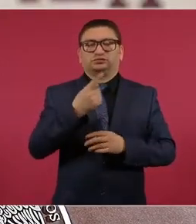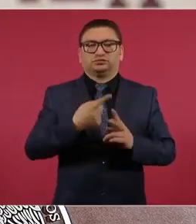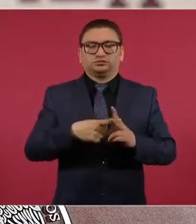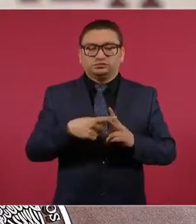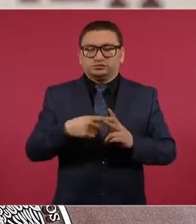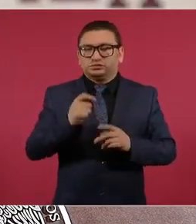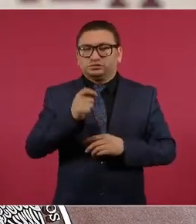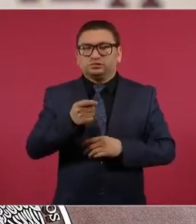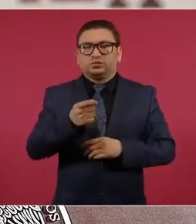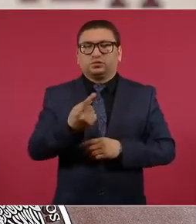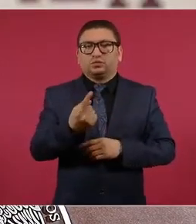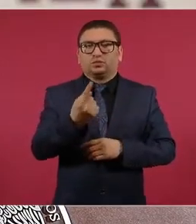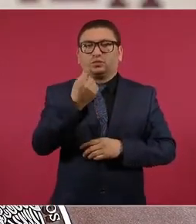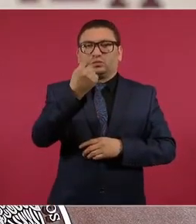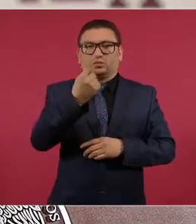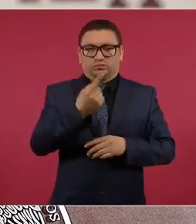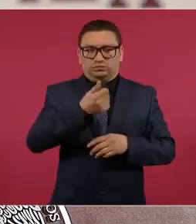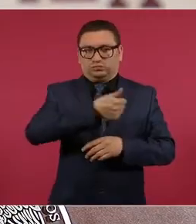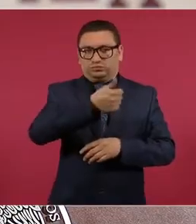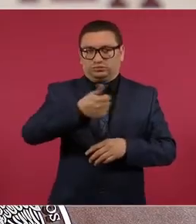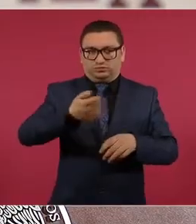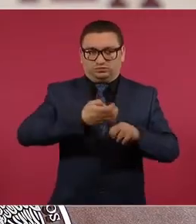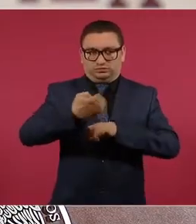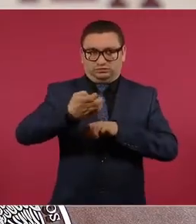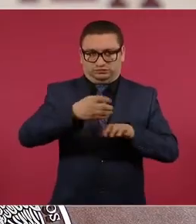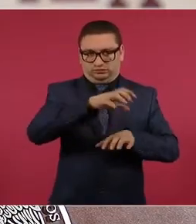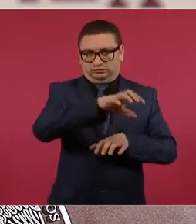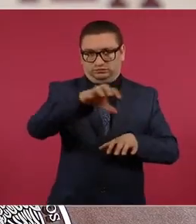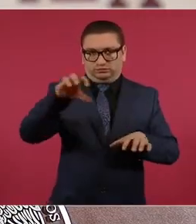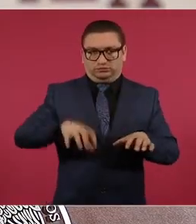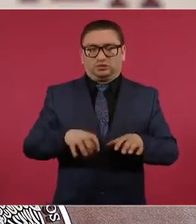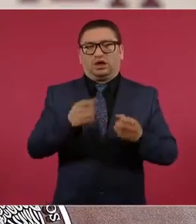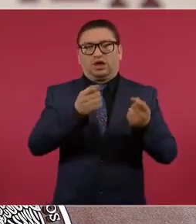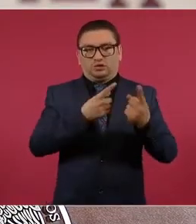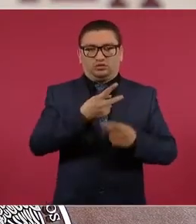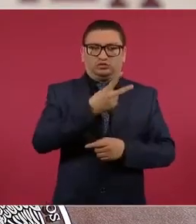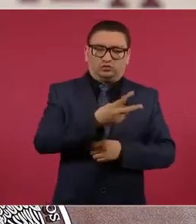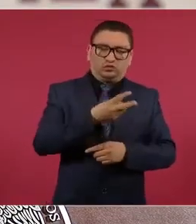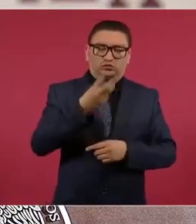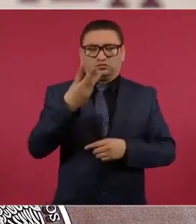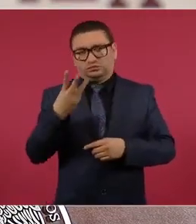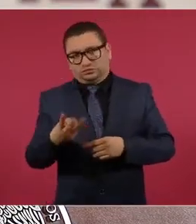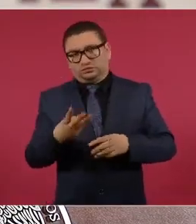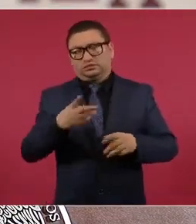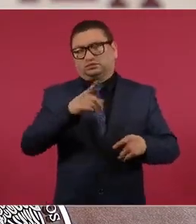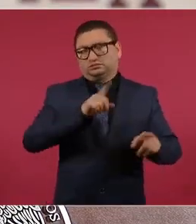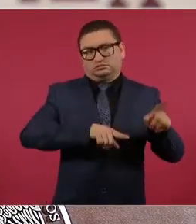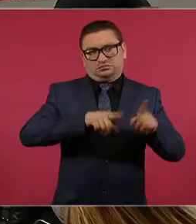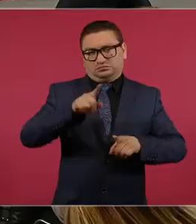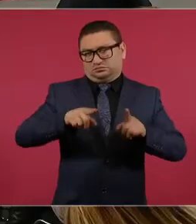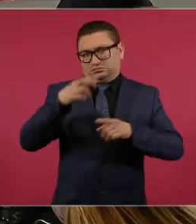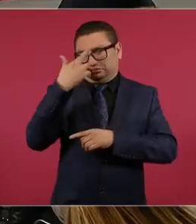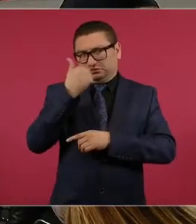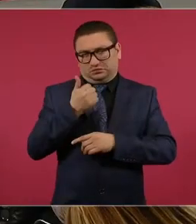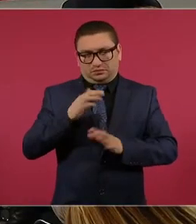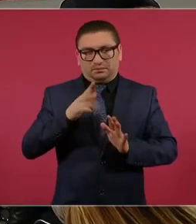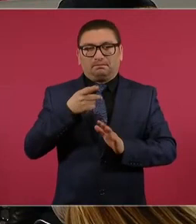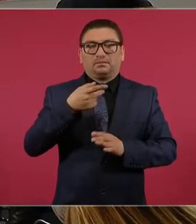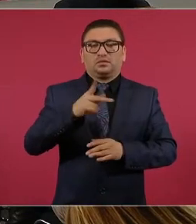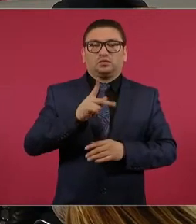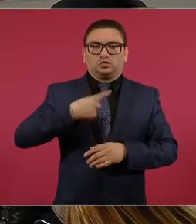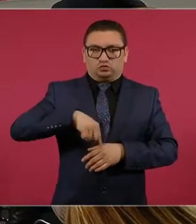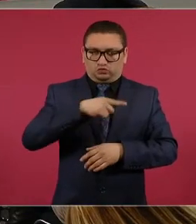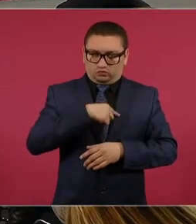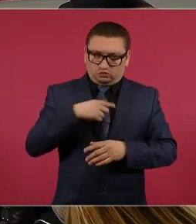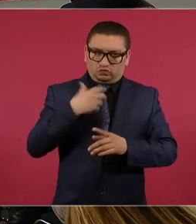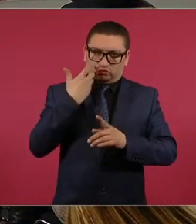una en cada estado hay estados que tienen dos tres dependiendo diferentes razones pero esto lo estamos